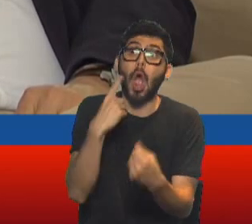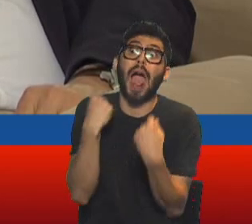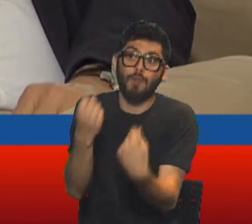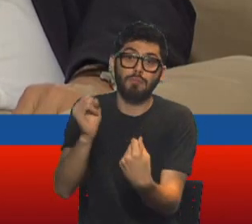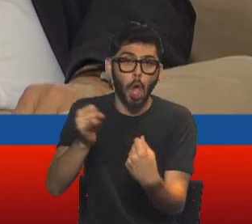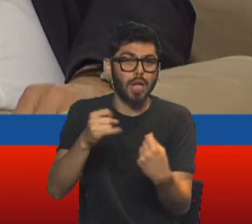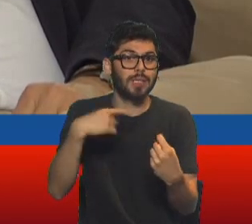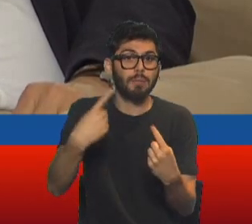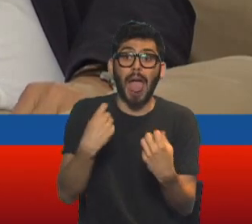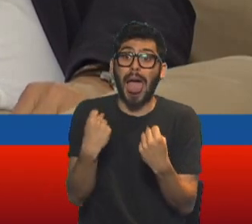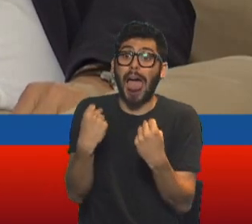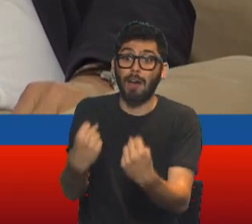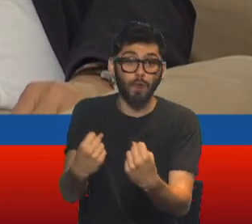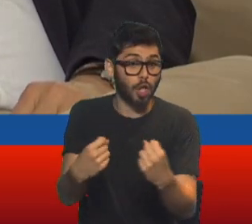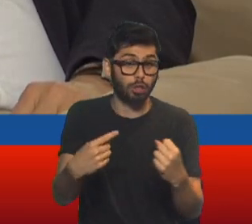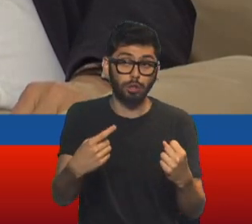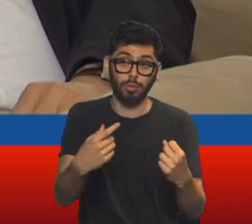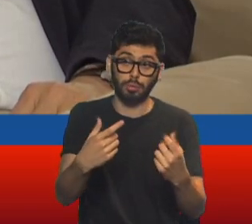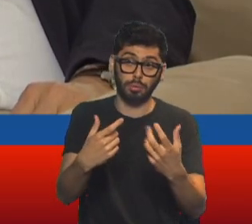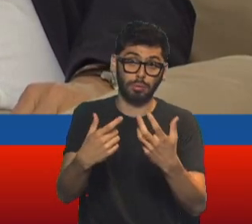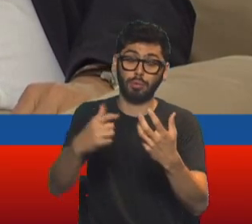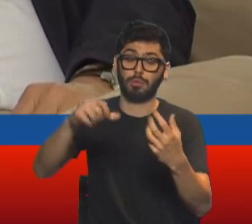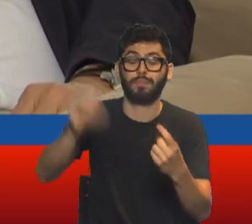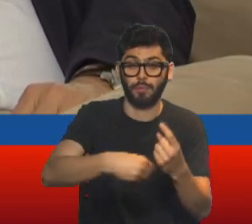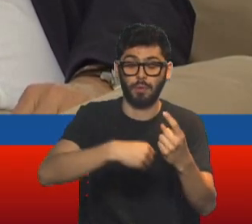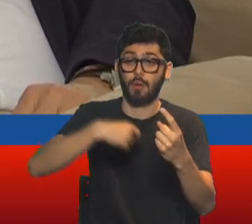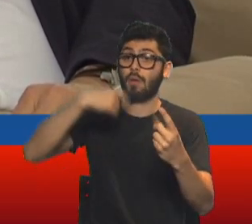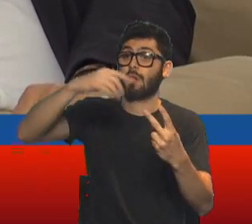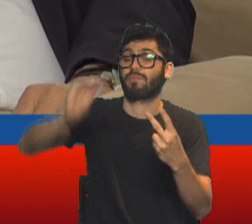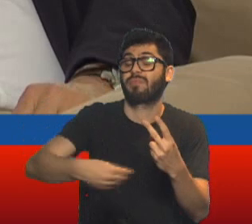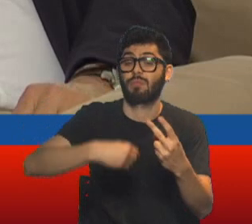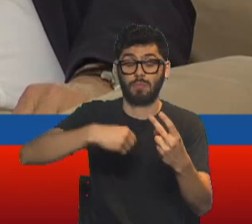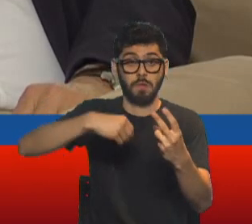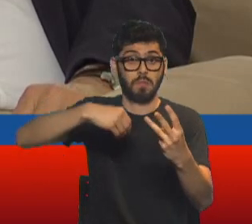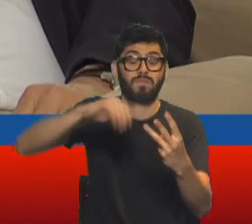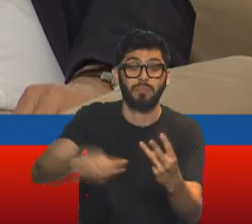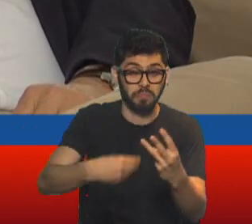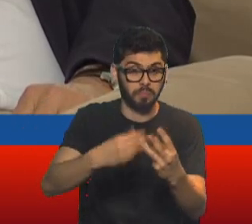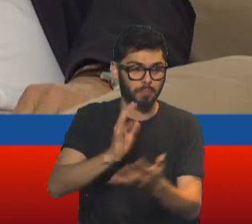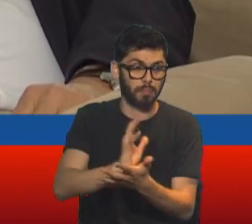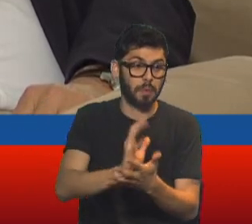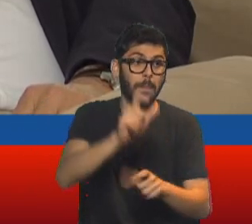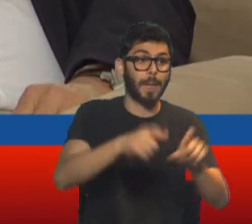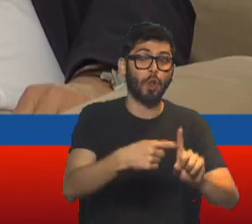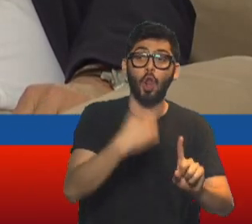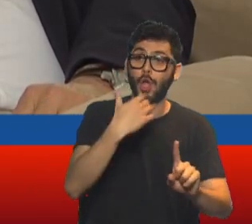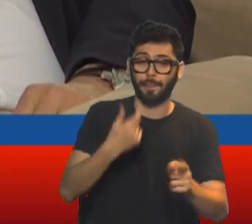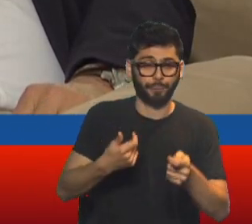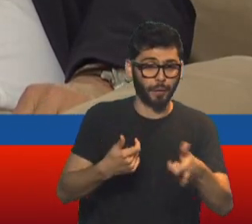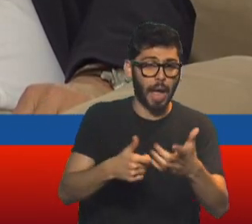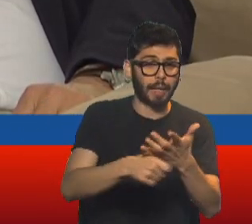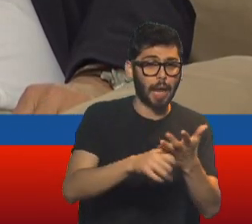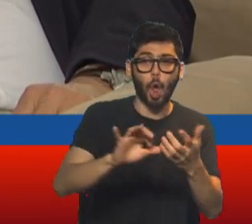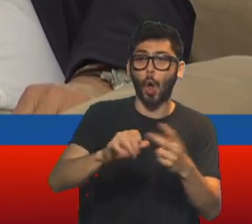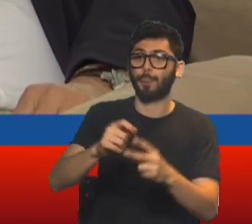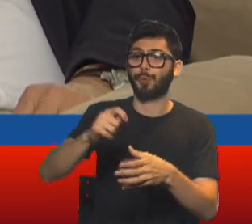agujero negro que se lleva todo y aquel beneficiario no puede realmente alimentarse, acceder a un pedazo de carne, a un litro de yogur para sus